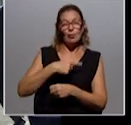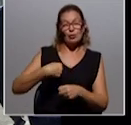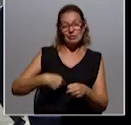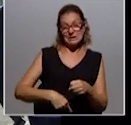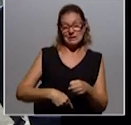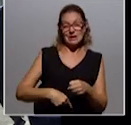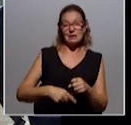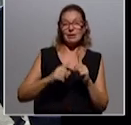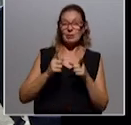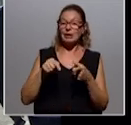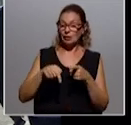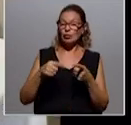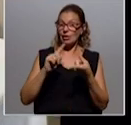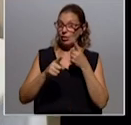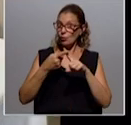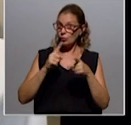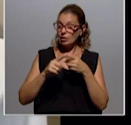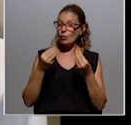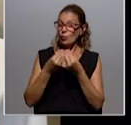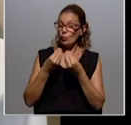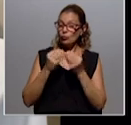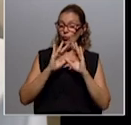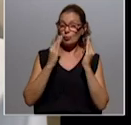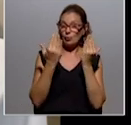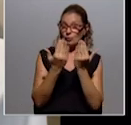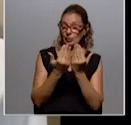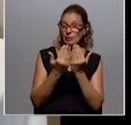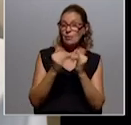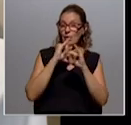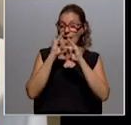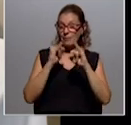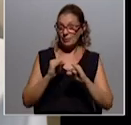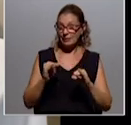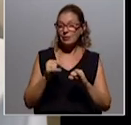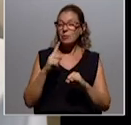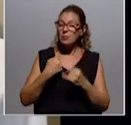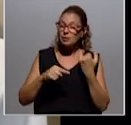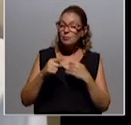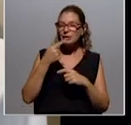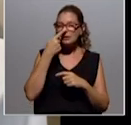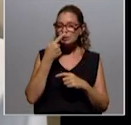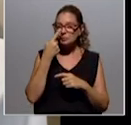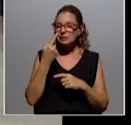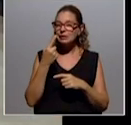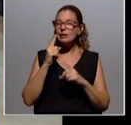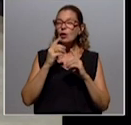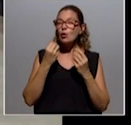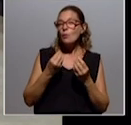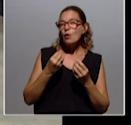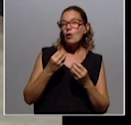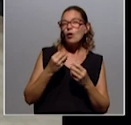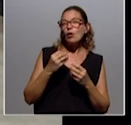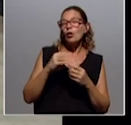tema que también se ha discutido en esta Cumbre Mundial por la Paz, pero también me ha parecido muy interesante cómo Corea del Sur ha